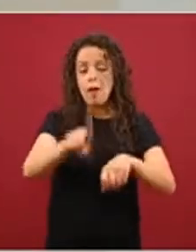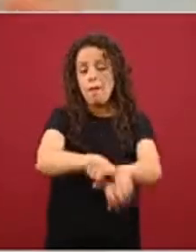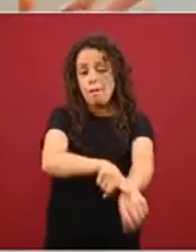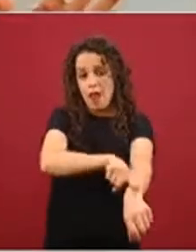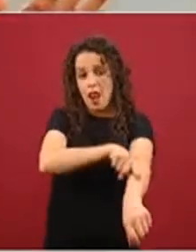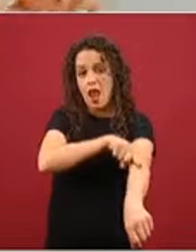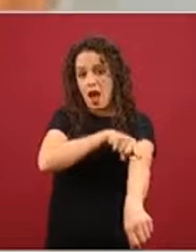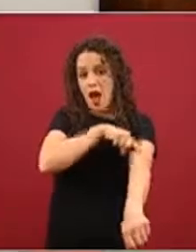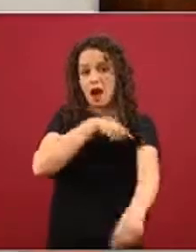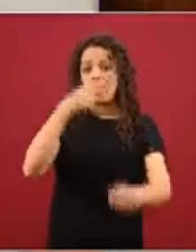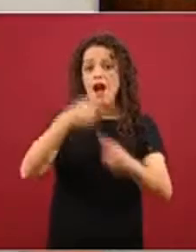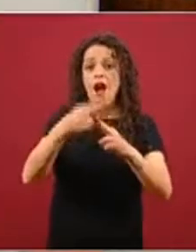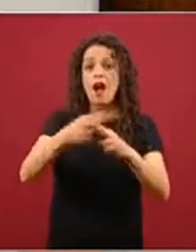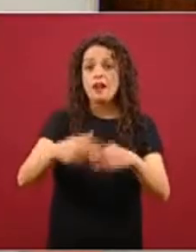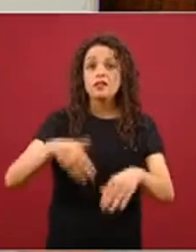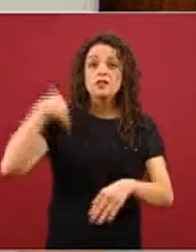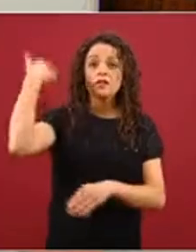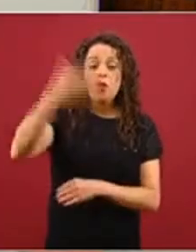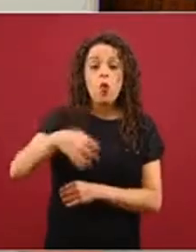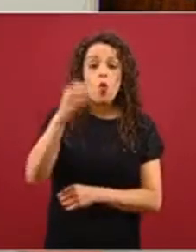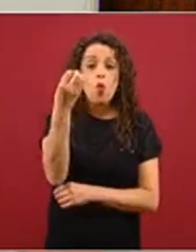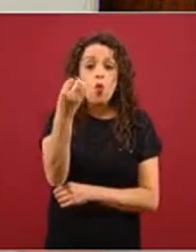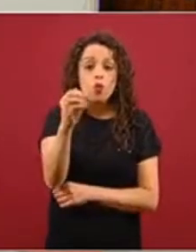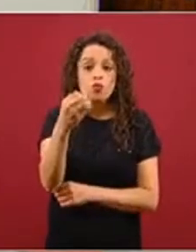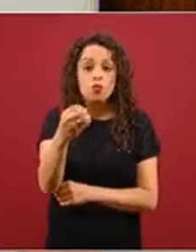octubre, y el